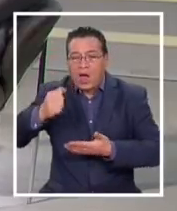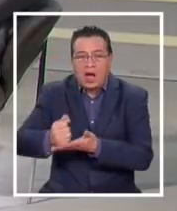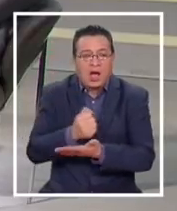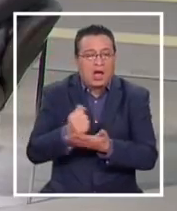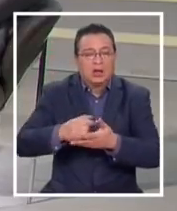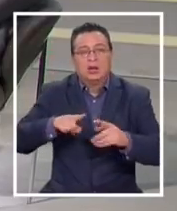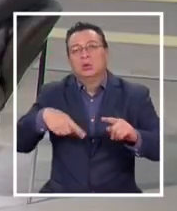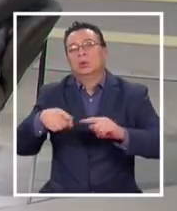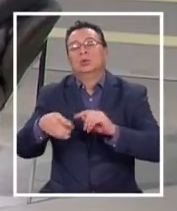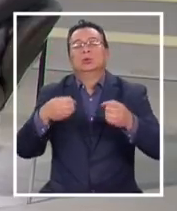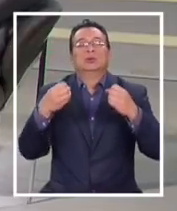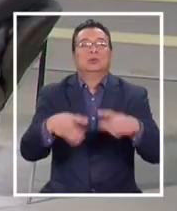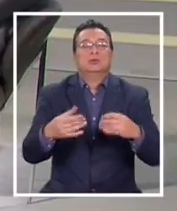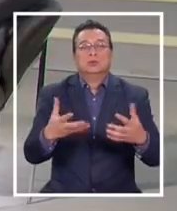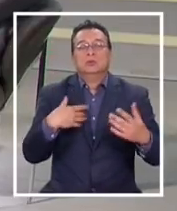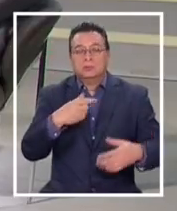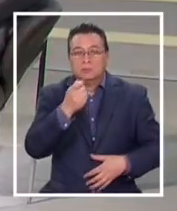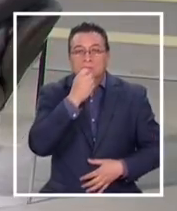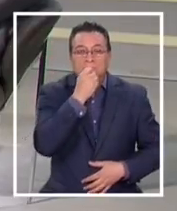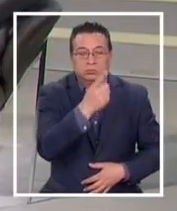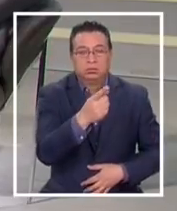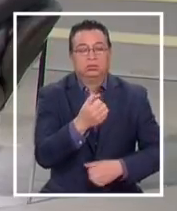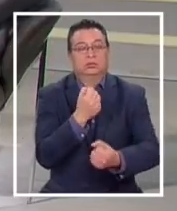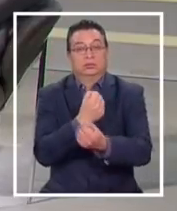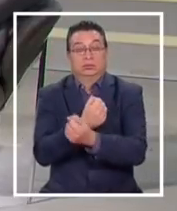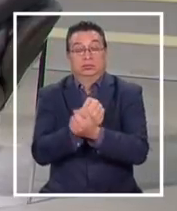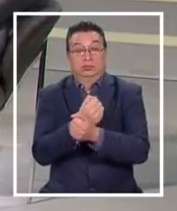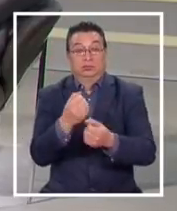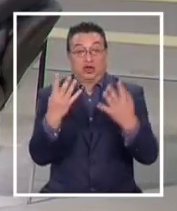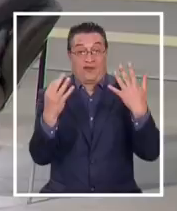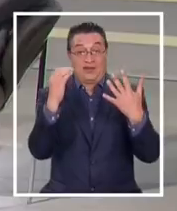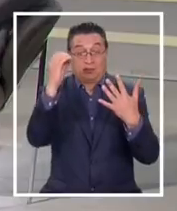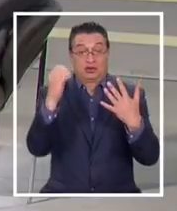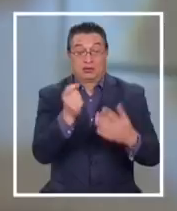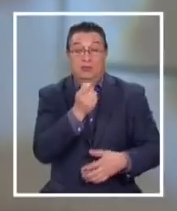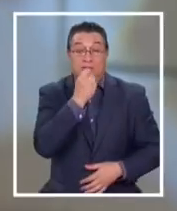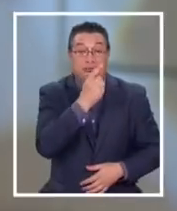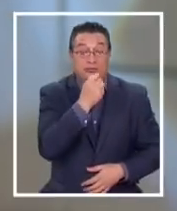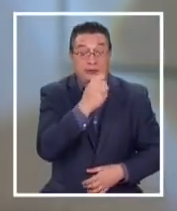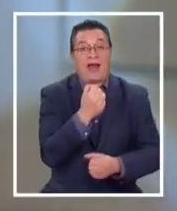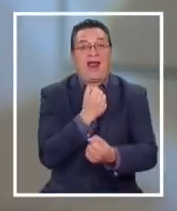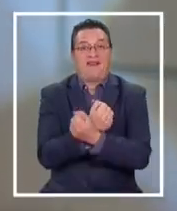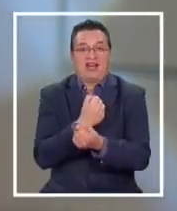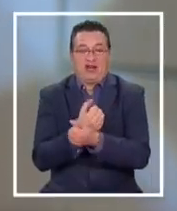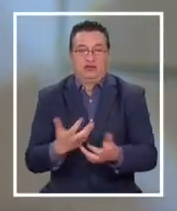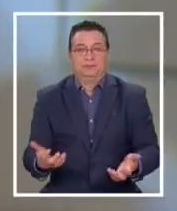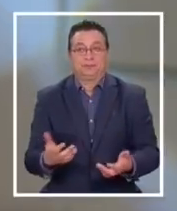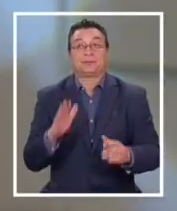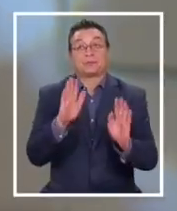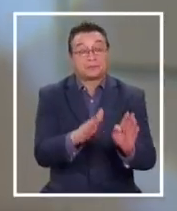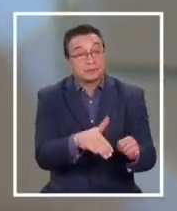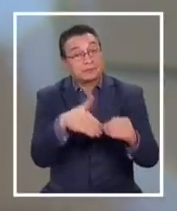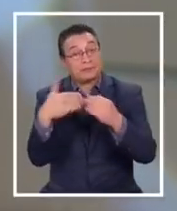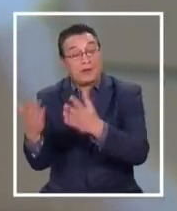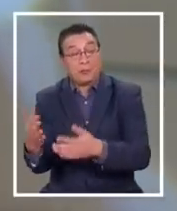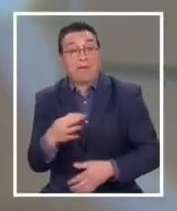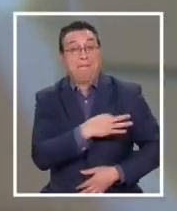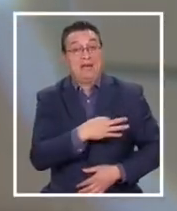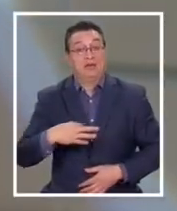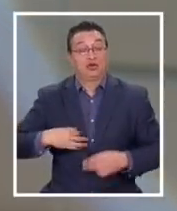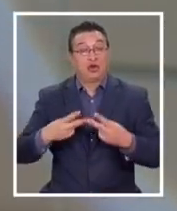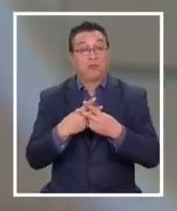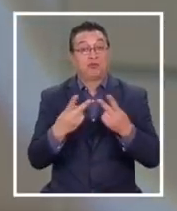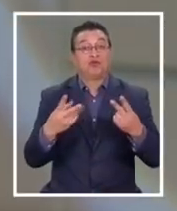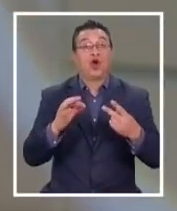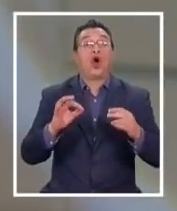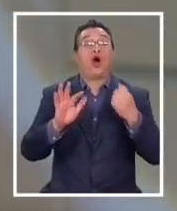voy, hago la denuncia a carabinero, el 90% de las denuncias se hacen en carabinero, 90-95 incluso. Después el Ministerio Público o el